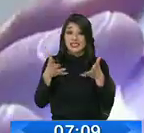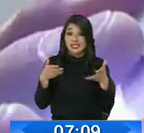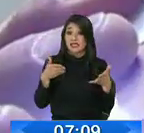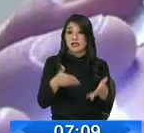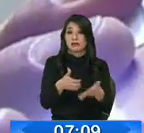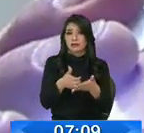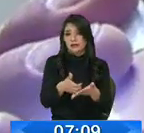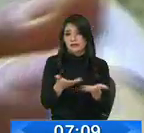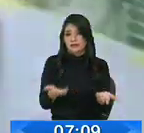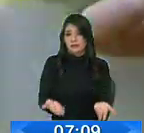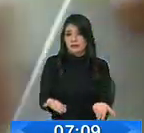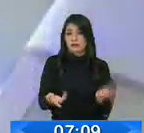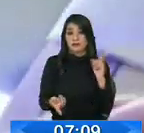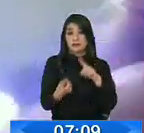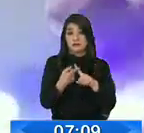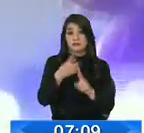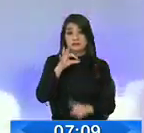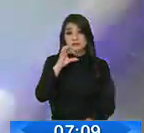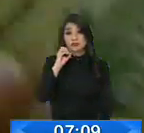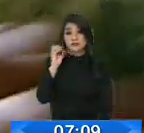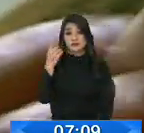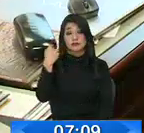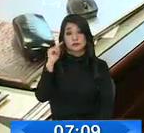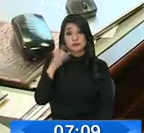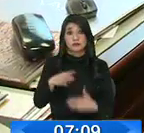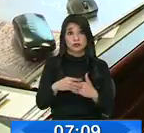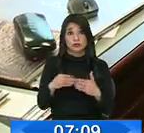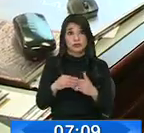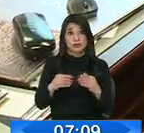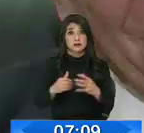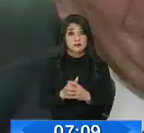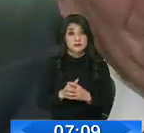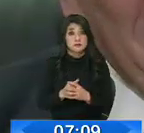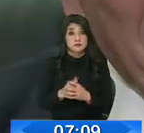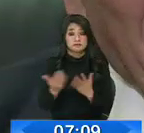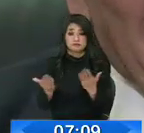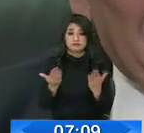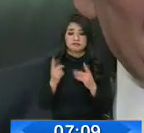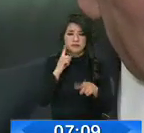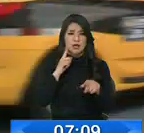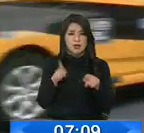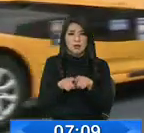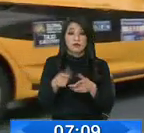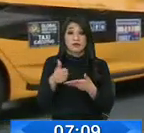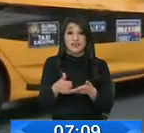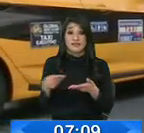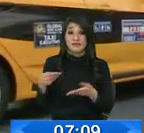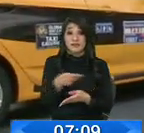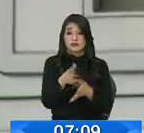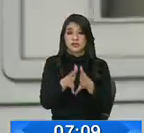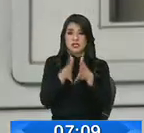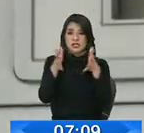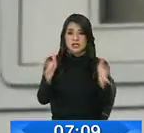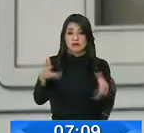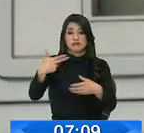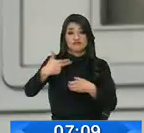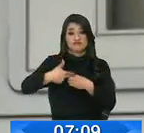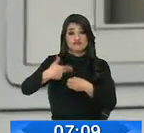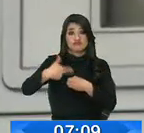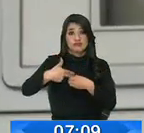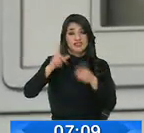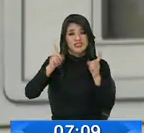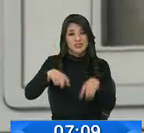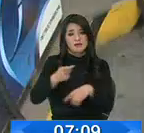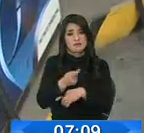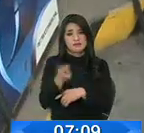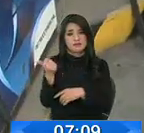podrían generar hasta 900 millones de dólares. En todo caso, ambos concuerdan en que los subsidios generalizados a los combustibles deben